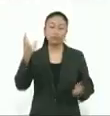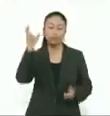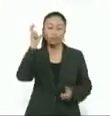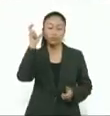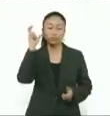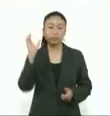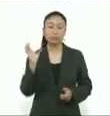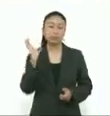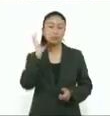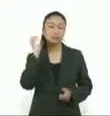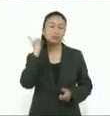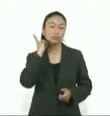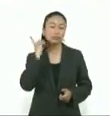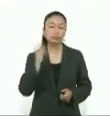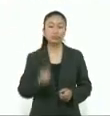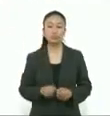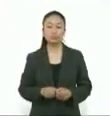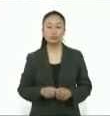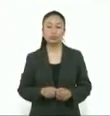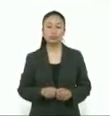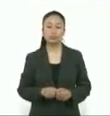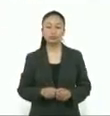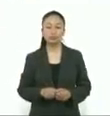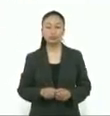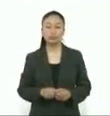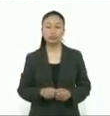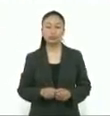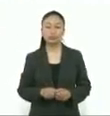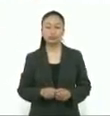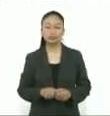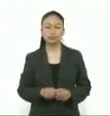de Diputadas, de la